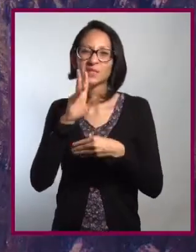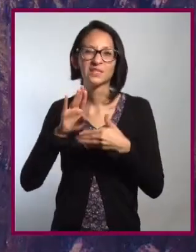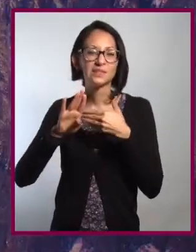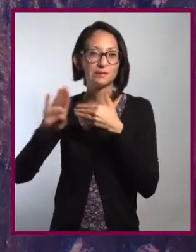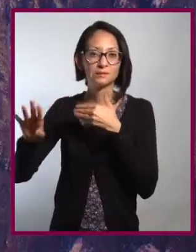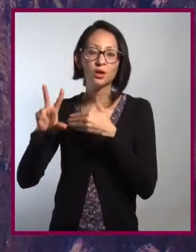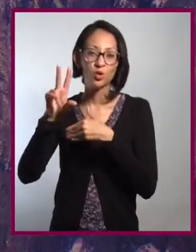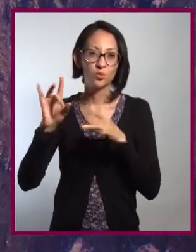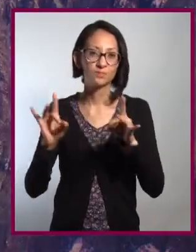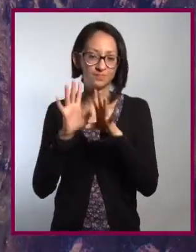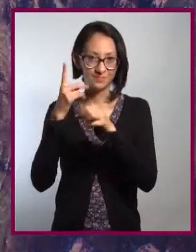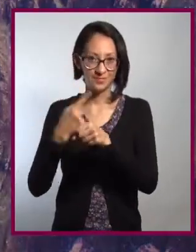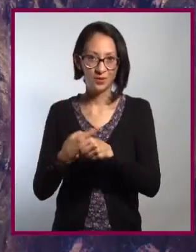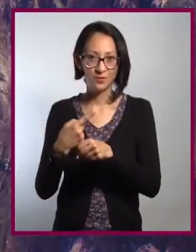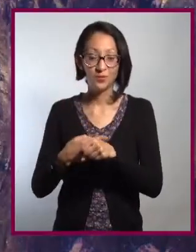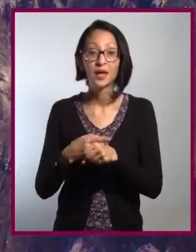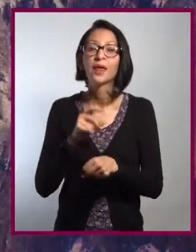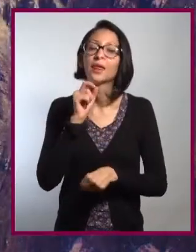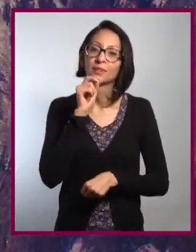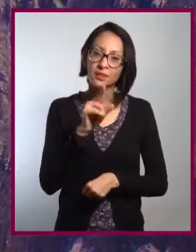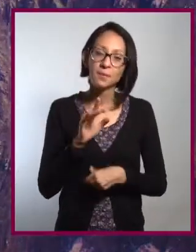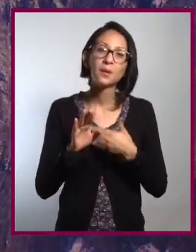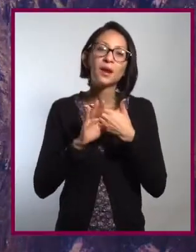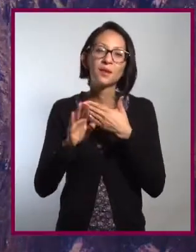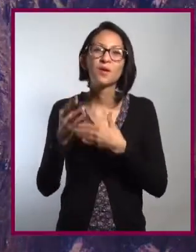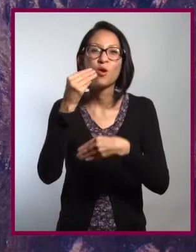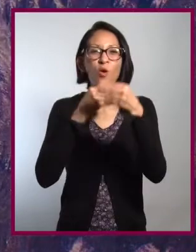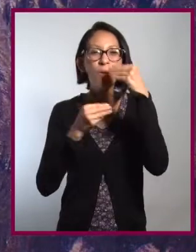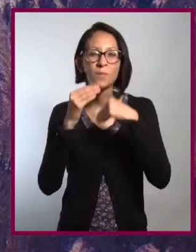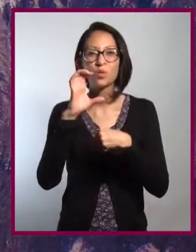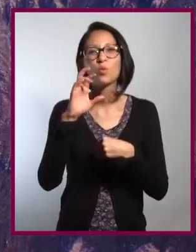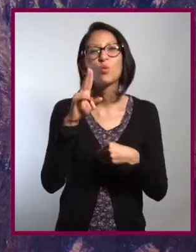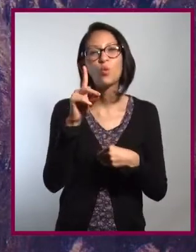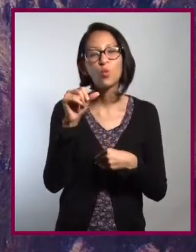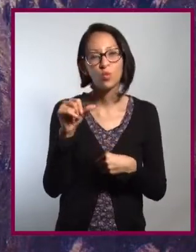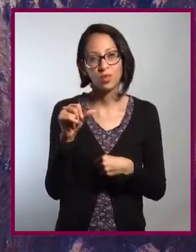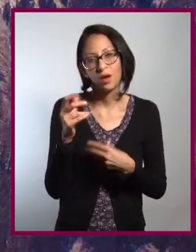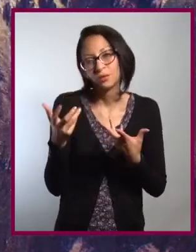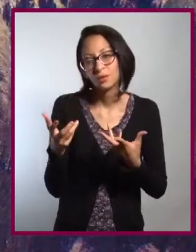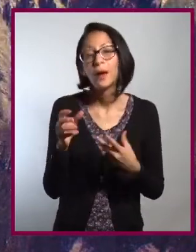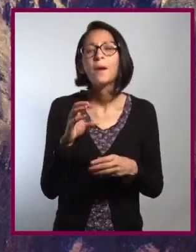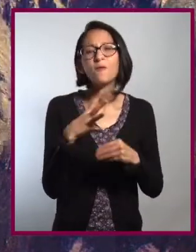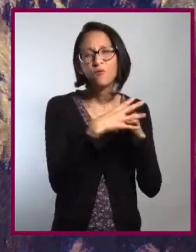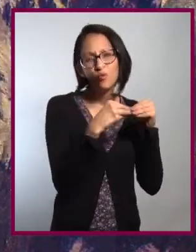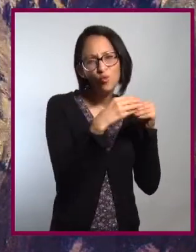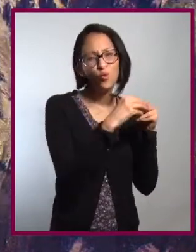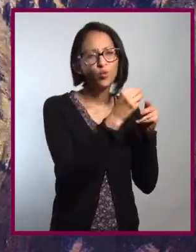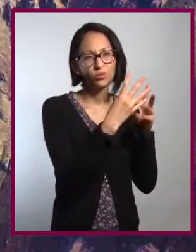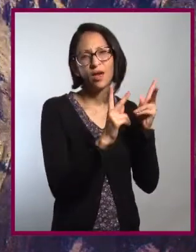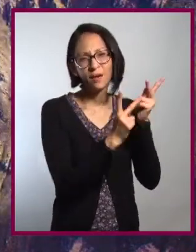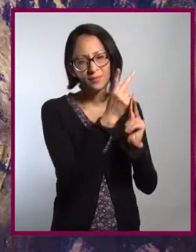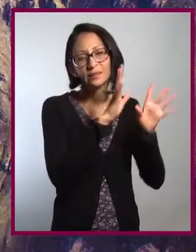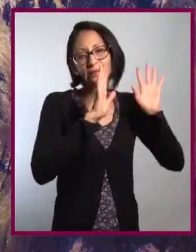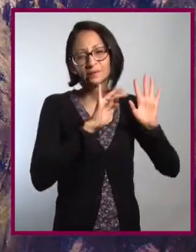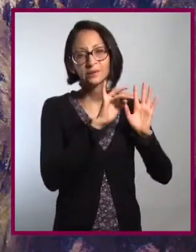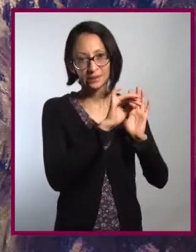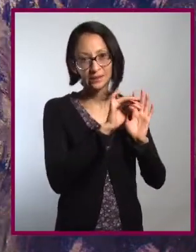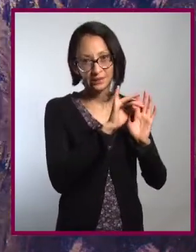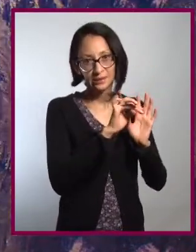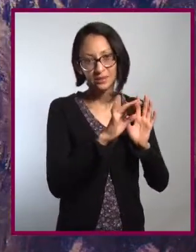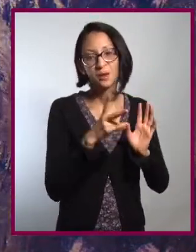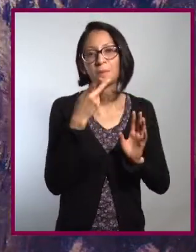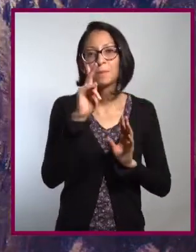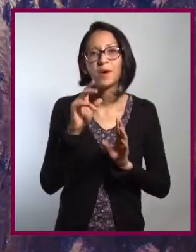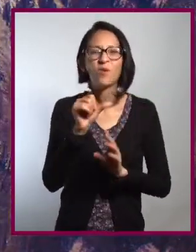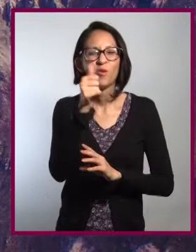También evita los alimentos crudos, excepto la fruta y productos vegetales que puedan ser pelados o que